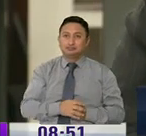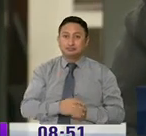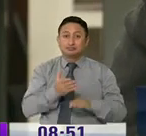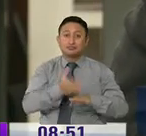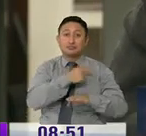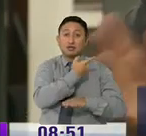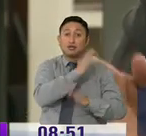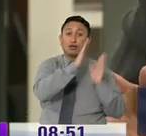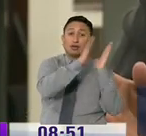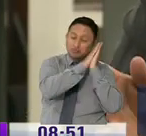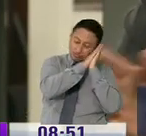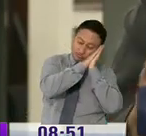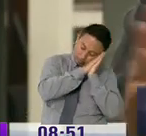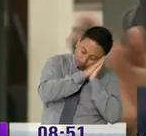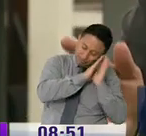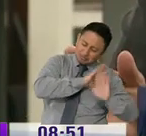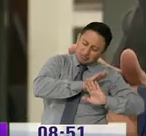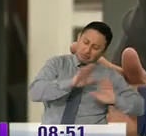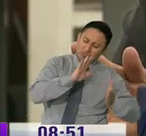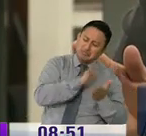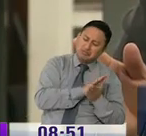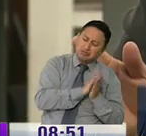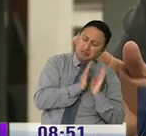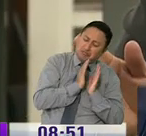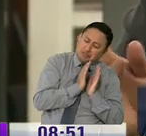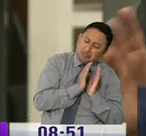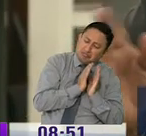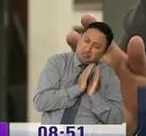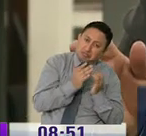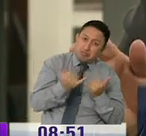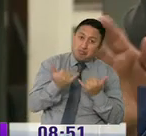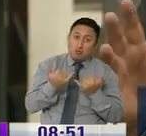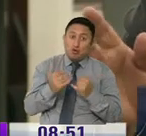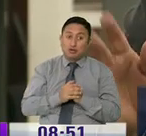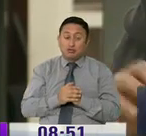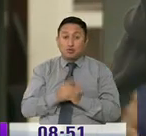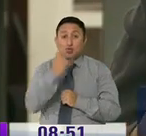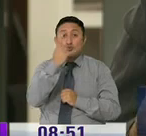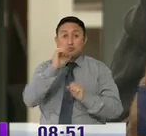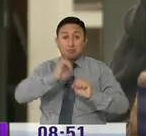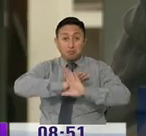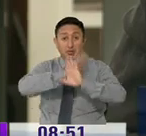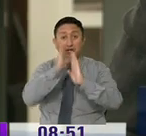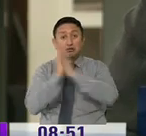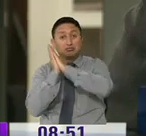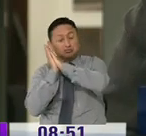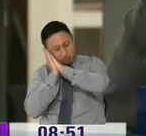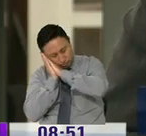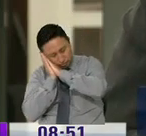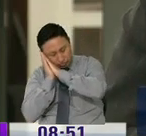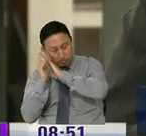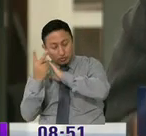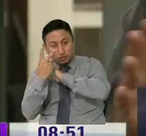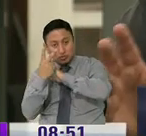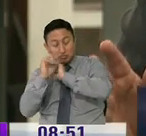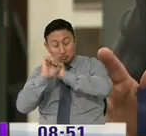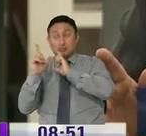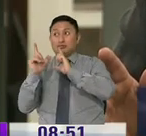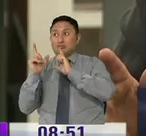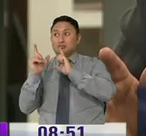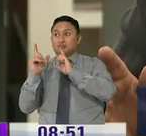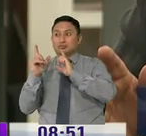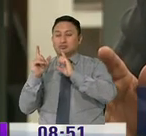dormía tranquilo y plácidamente toda la noche. Ahora, a la 1 de la mañana, me duermo y me despierto a las